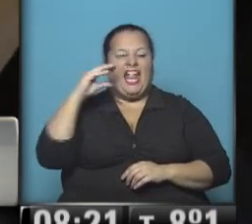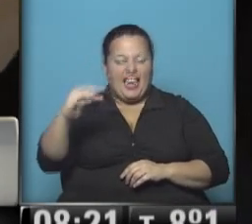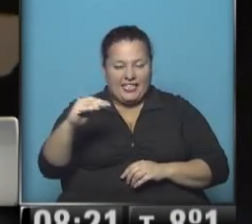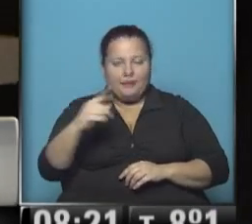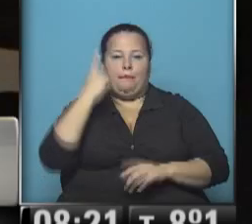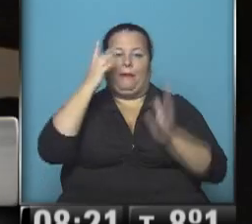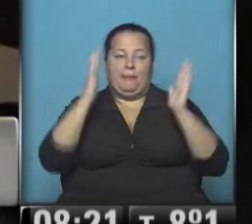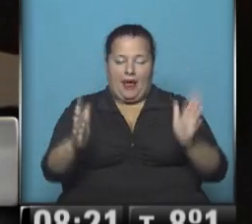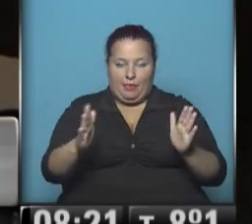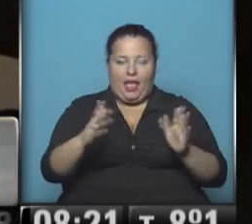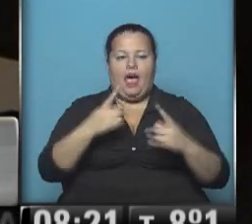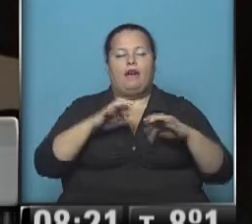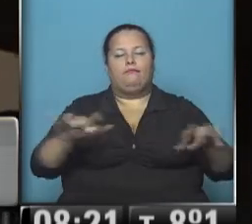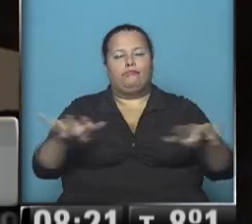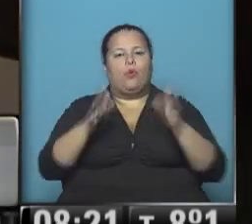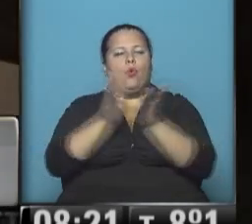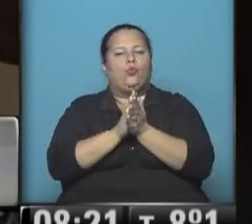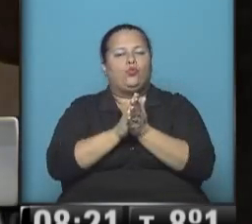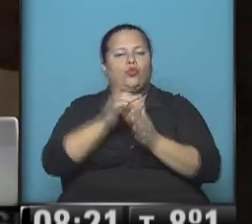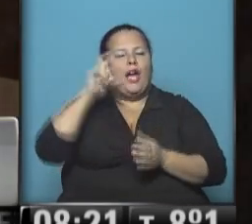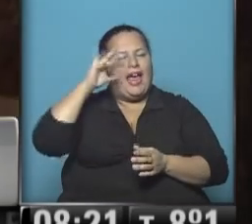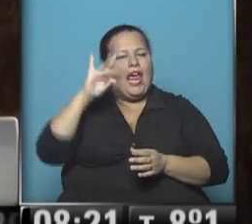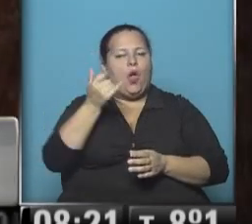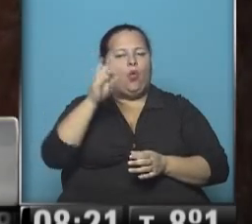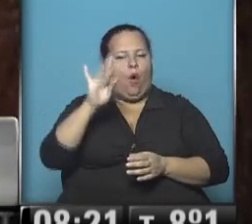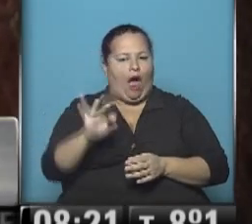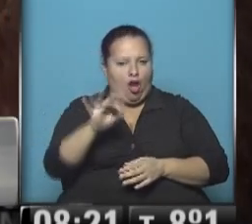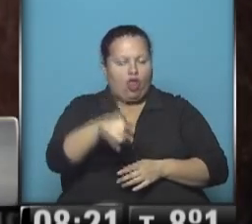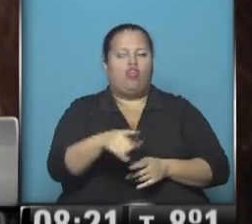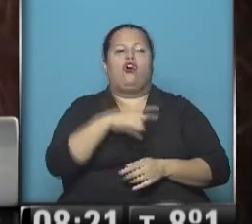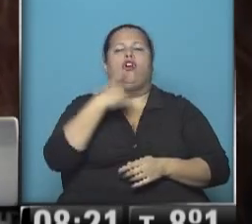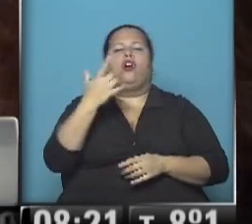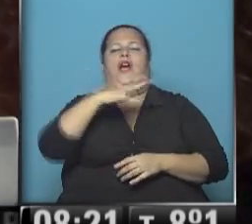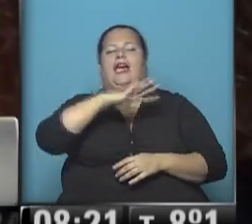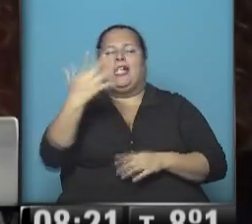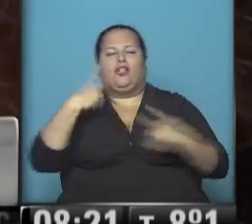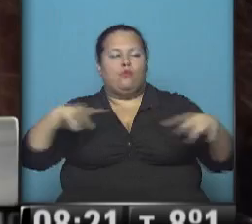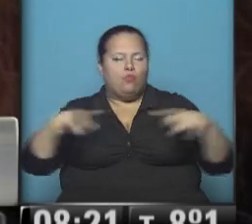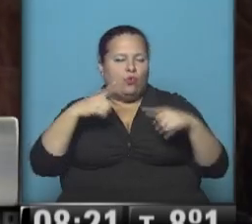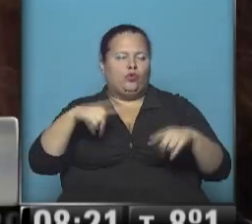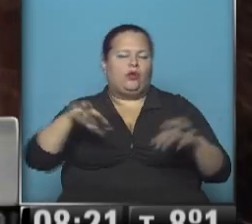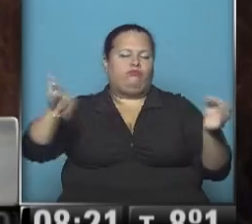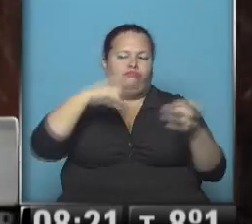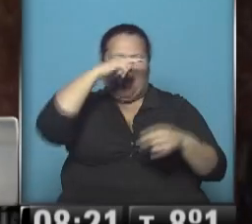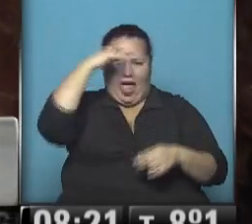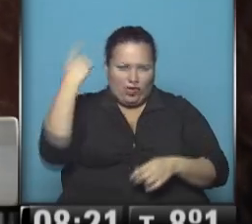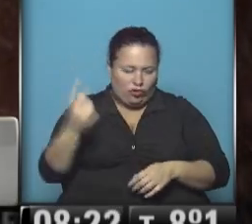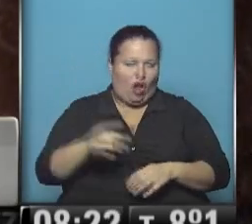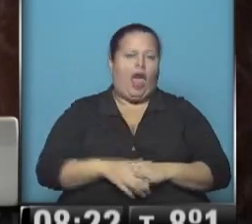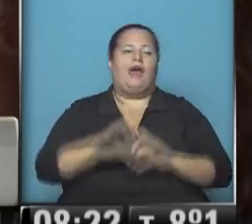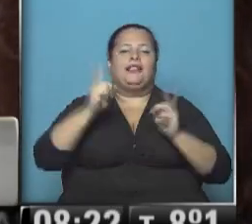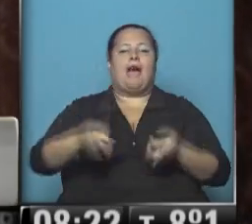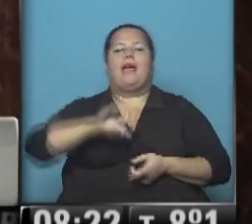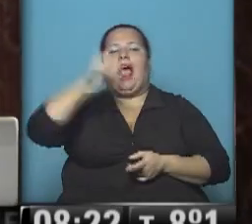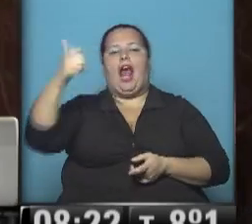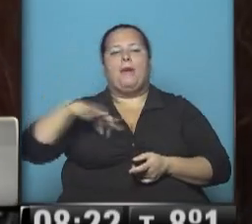en la primera mitad, tocando con Eduardo Hubert, con el Quinteto de Cuerdas de la Sinfónica Nacional y con el